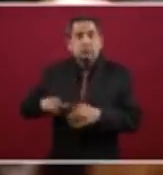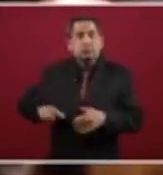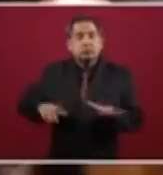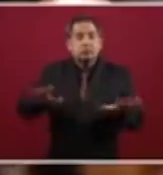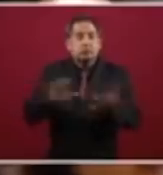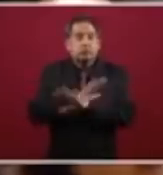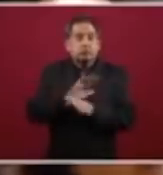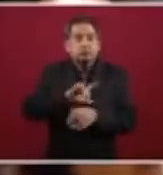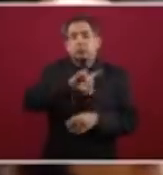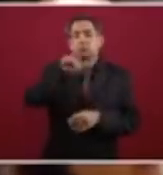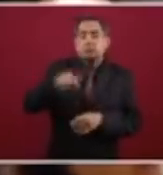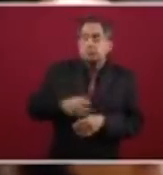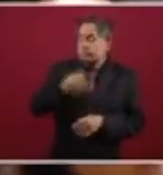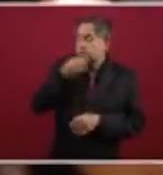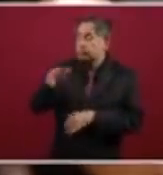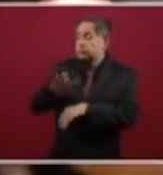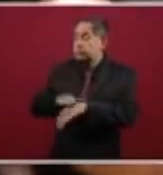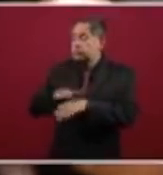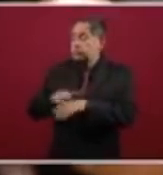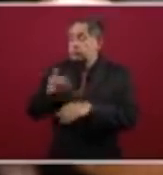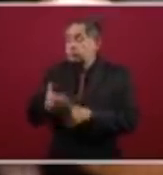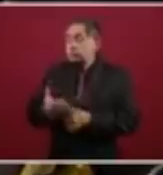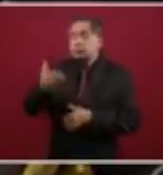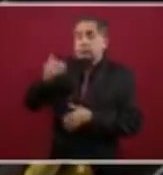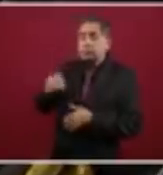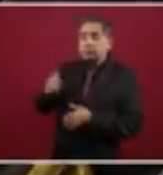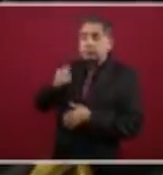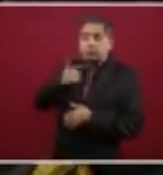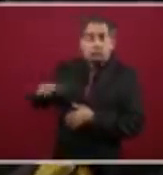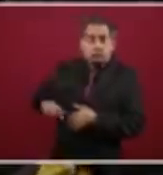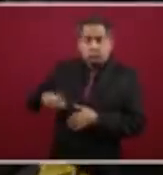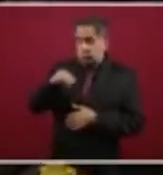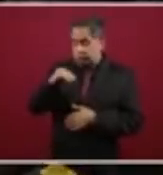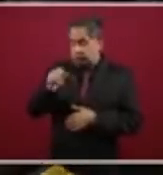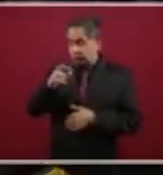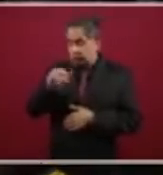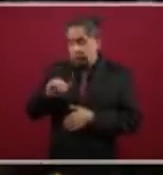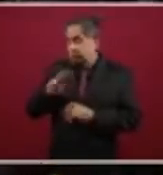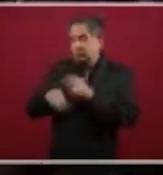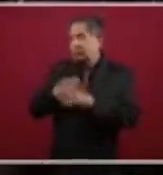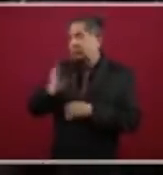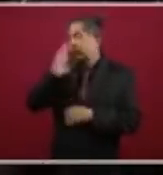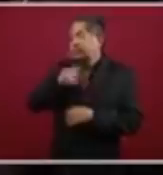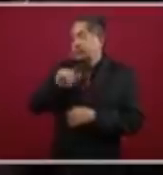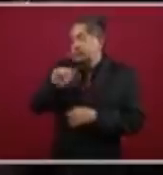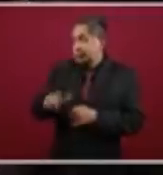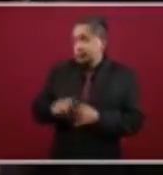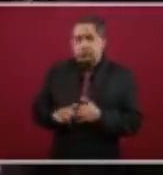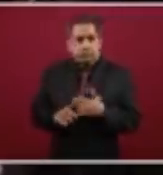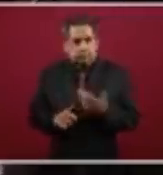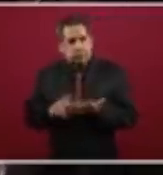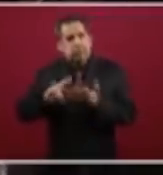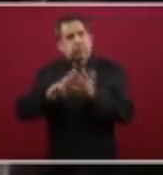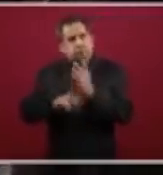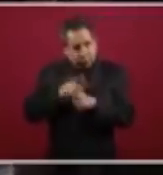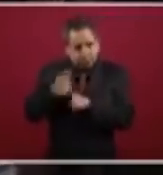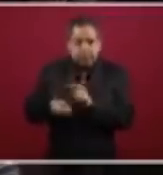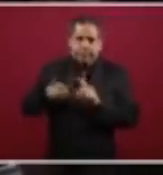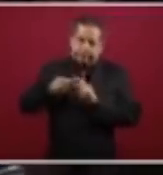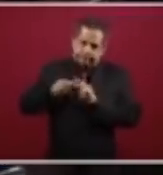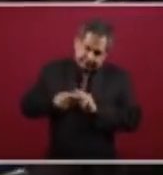se les notificó que lo que hizo el anterior, el de Mancera, todo estaba mal. Entonces empezaron de